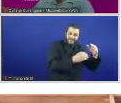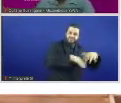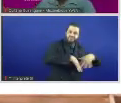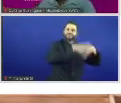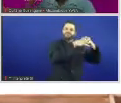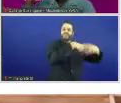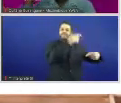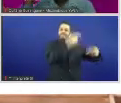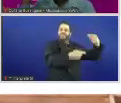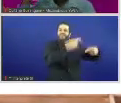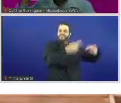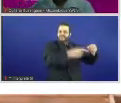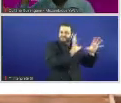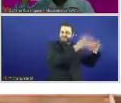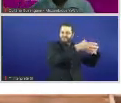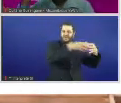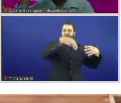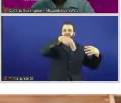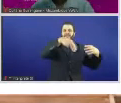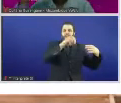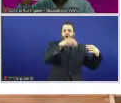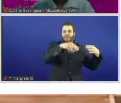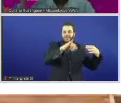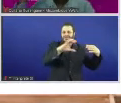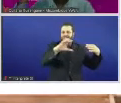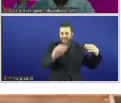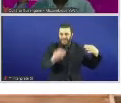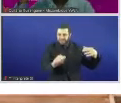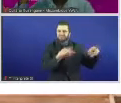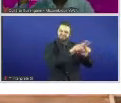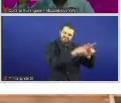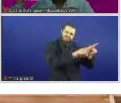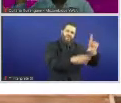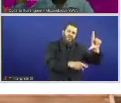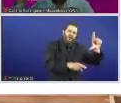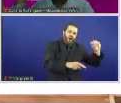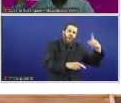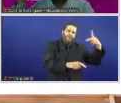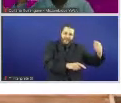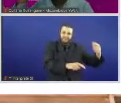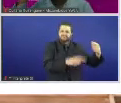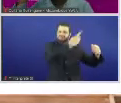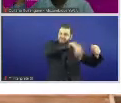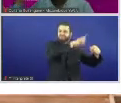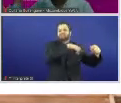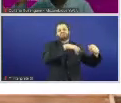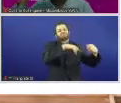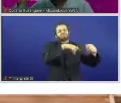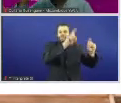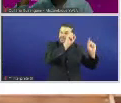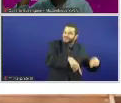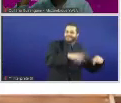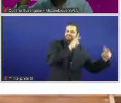en que es necesario mirarnos en un espejo de cuerpo entero para mirarnos todas, en todos